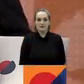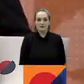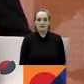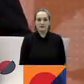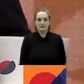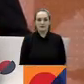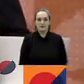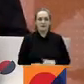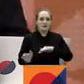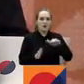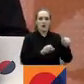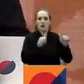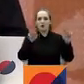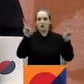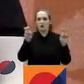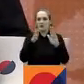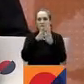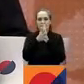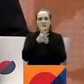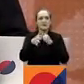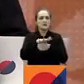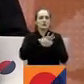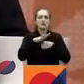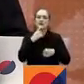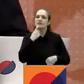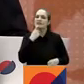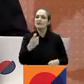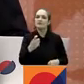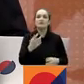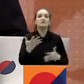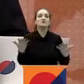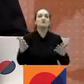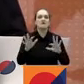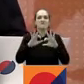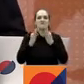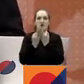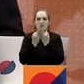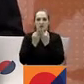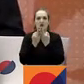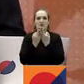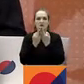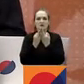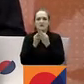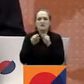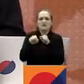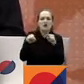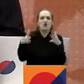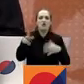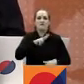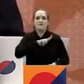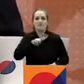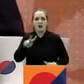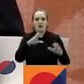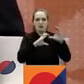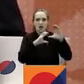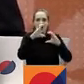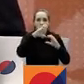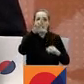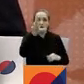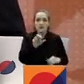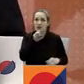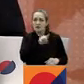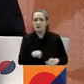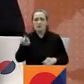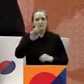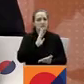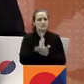Y cambiamos de tema para hablar de la difícil situación que viven centenares de familias en departamentos como Valle del Cauca, Cauca y Risaralda. Uno de